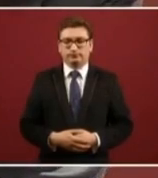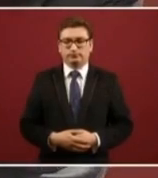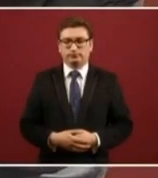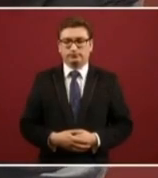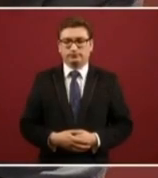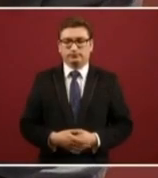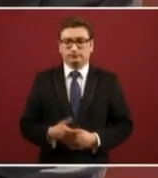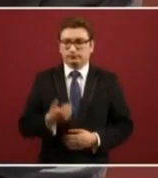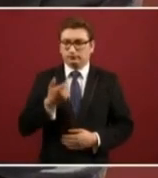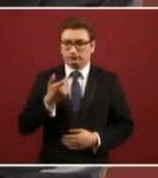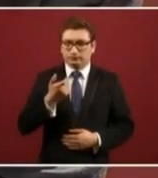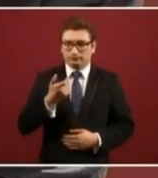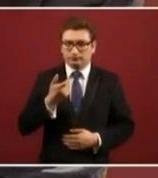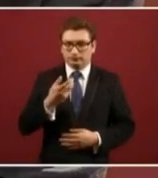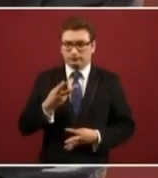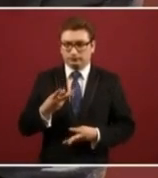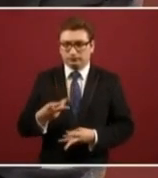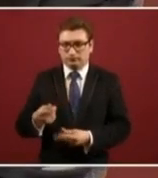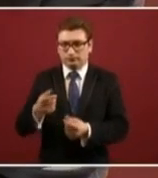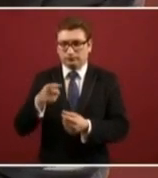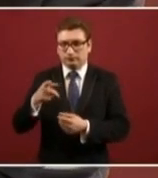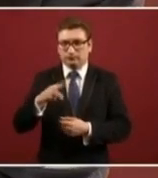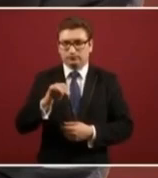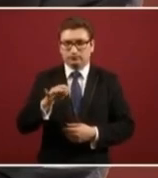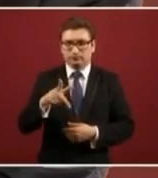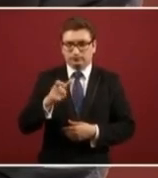gasto o la carga fiscal de Pemex.